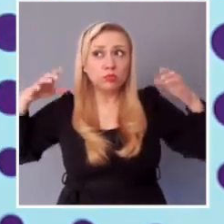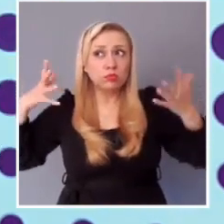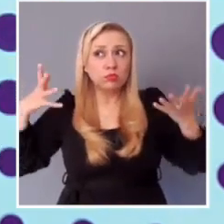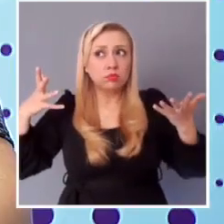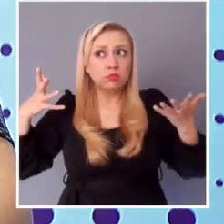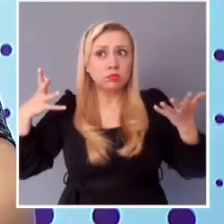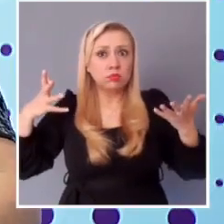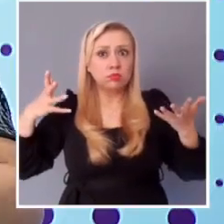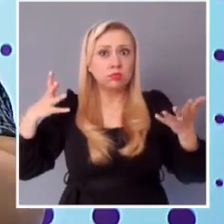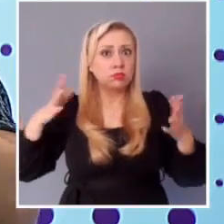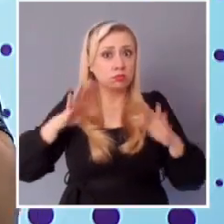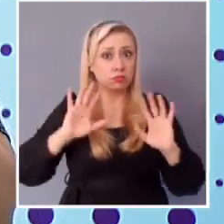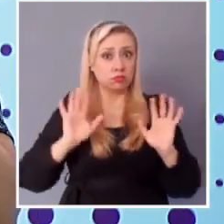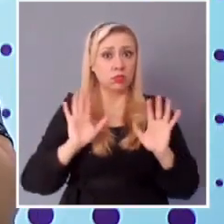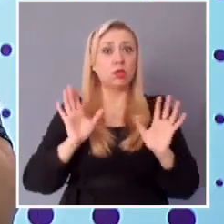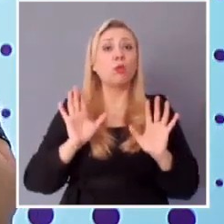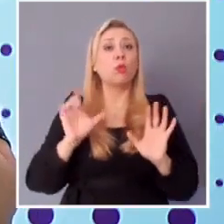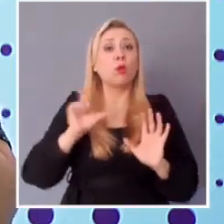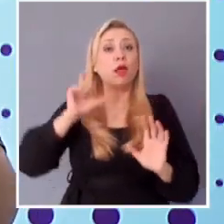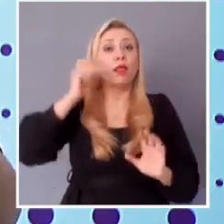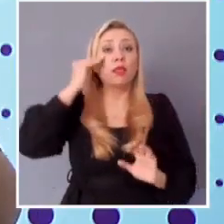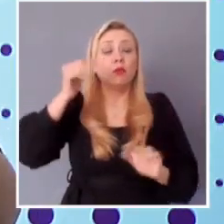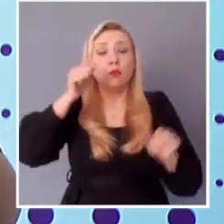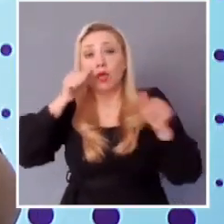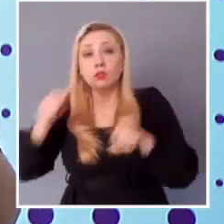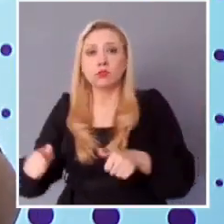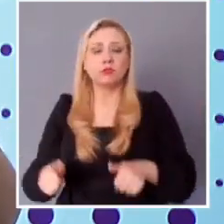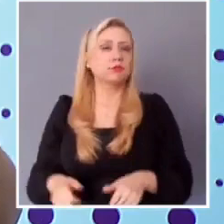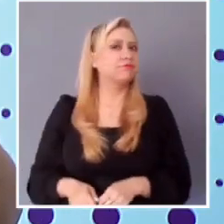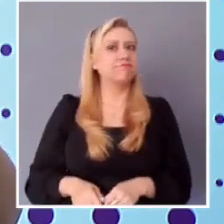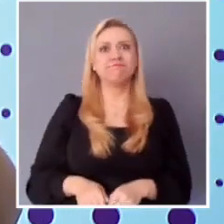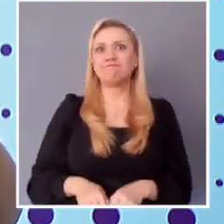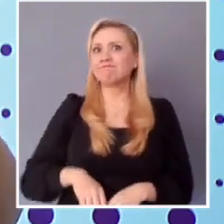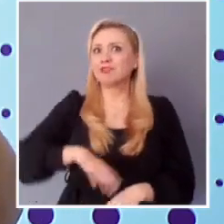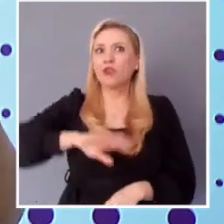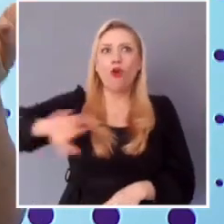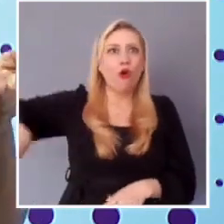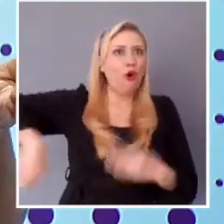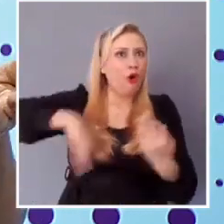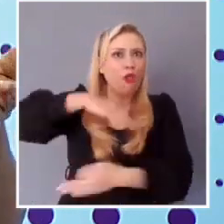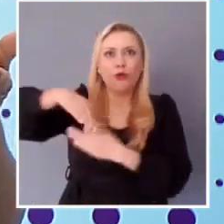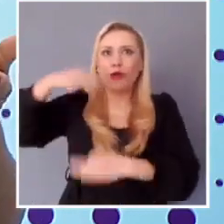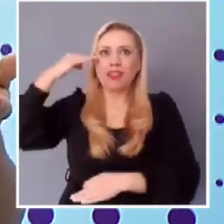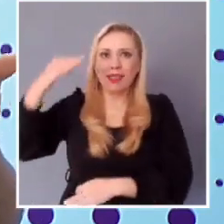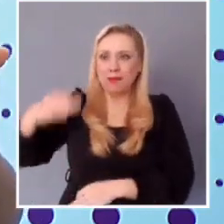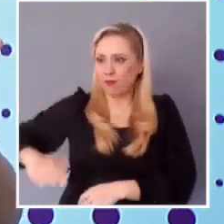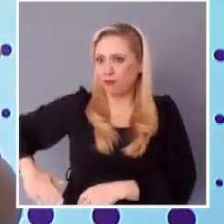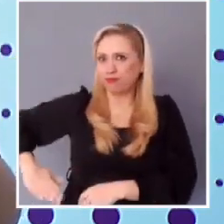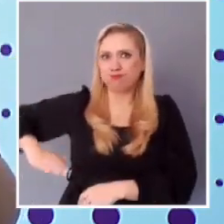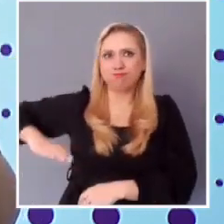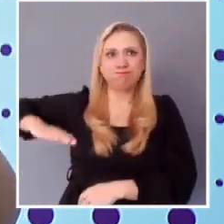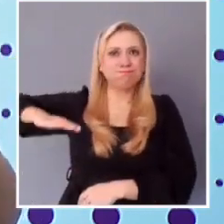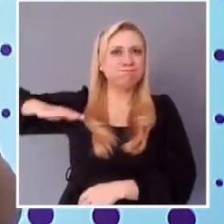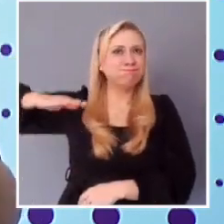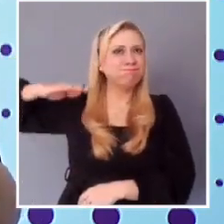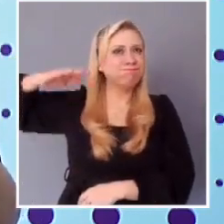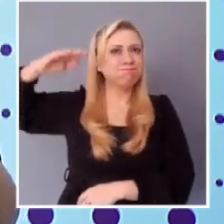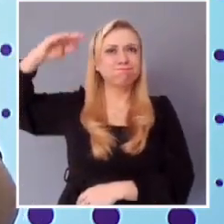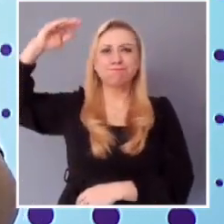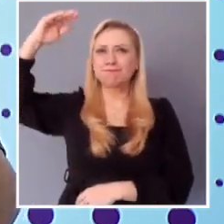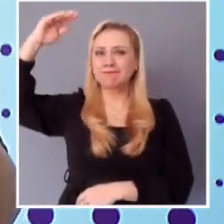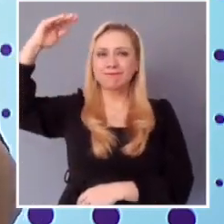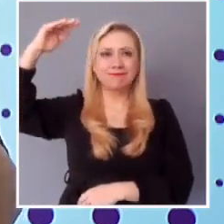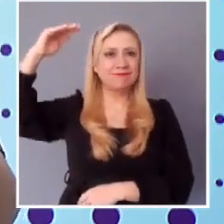vitales? Es algo que debe preocuparnos en todas nuestras etapas de la vida. Debemos atender a las niñas, niños,